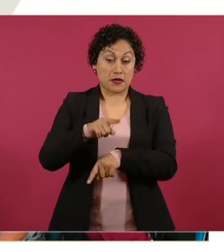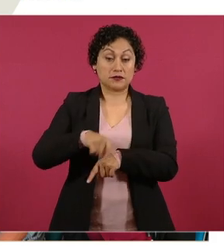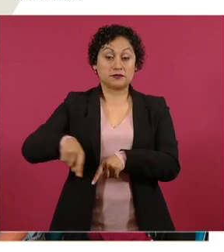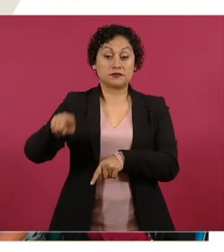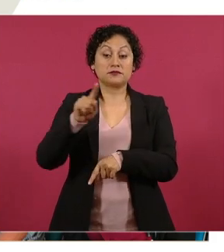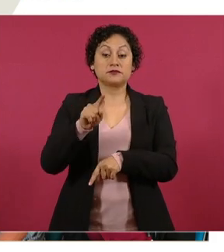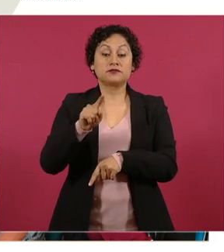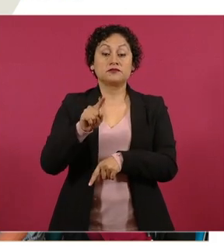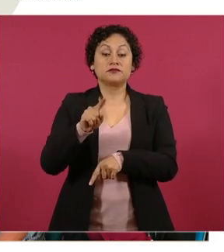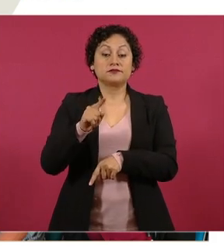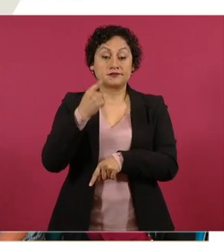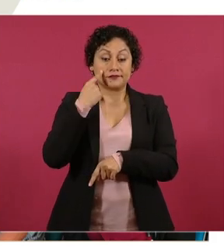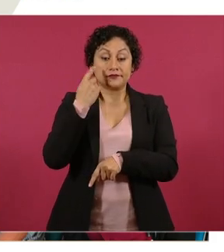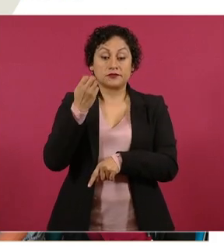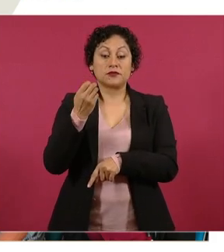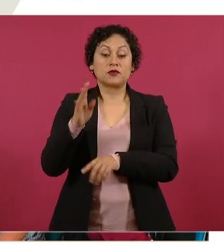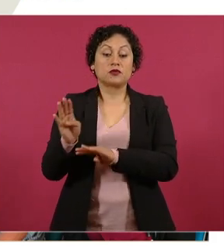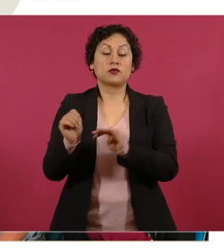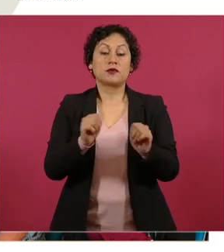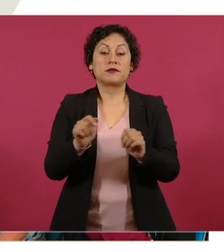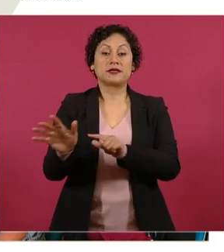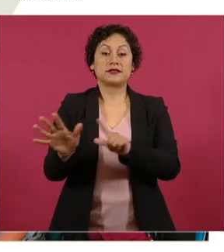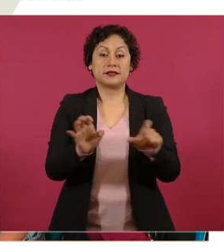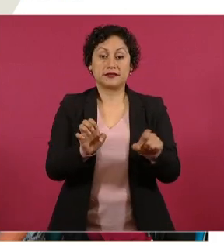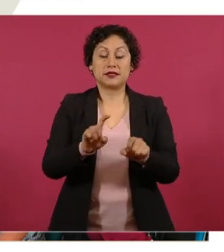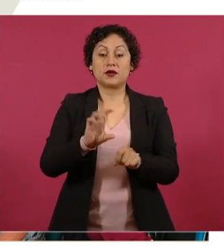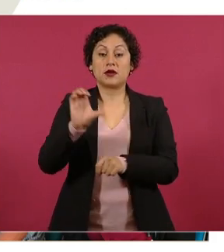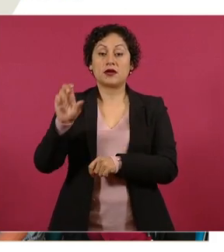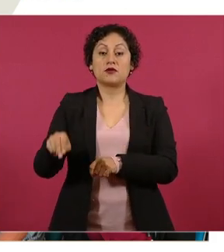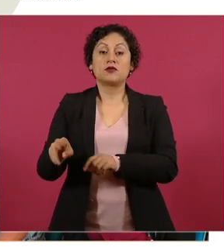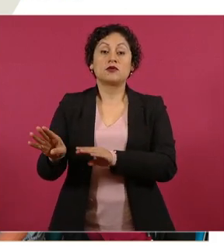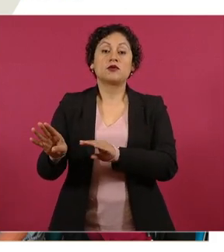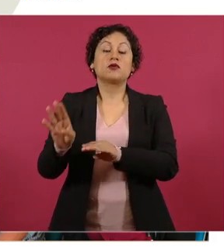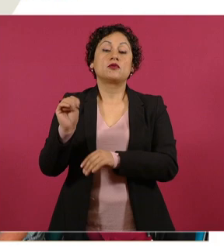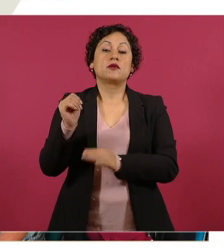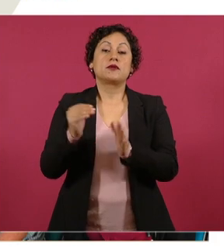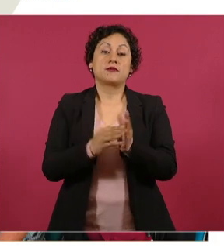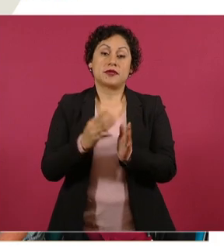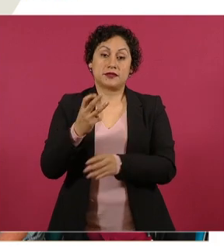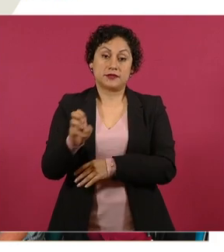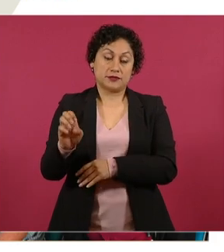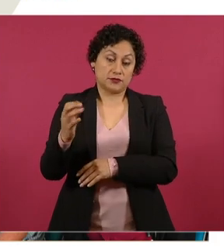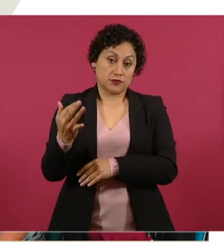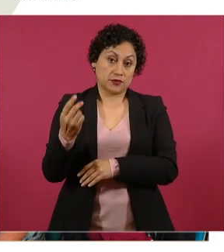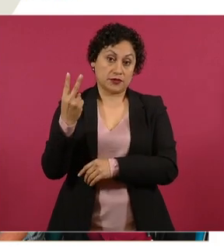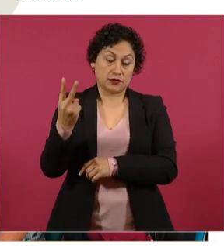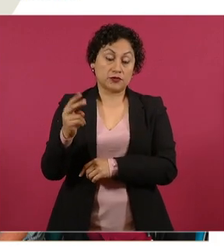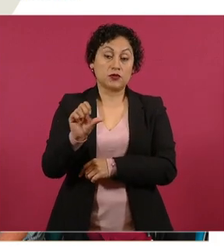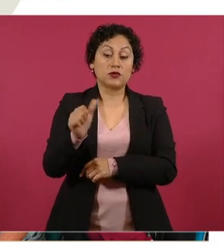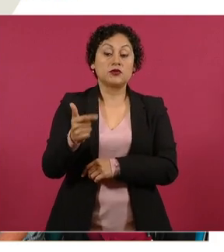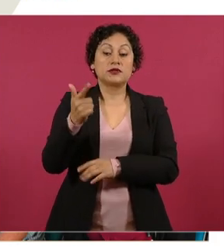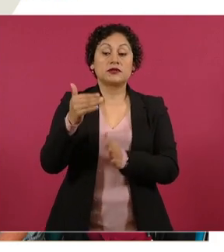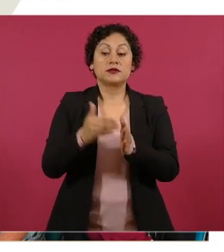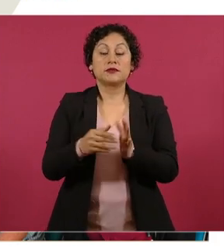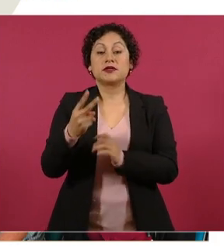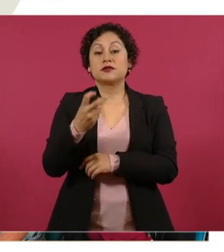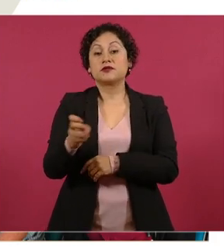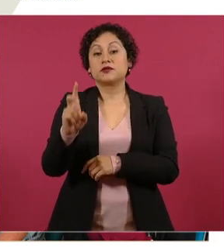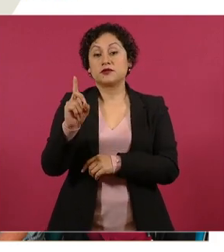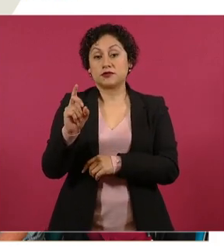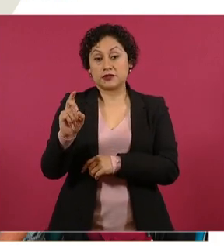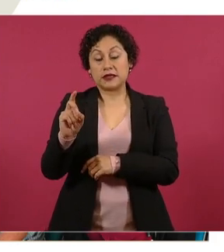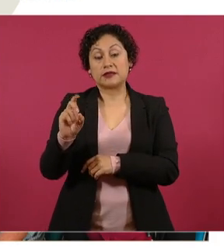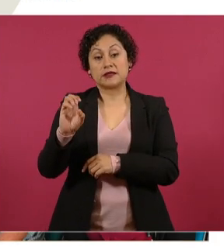9.704 pasajeros, le sigue Cancún con 9.352, después 7.230 Campeche,